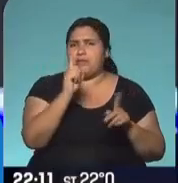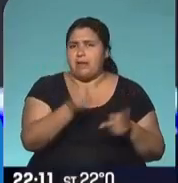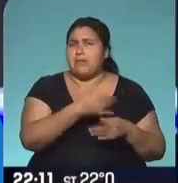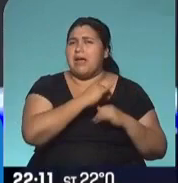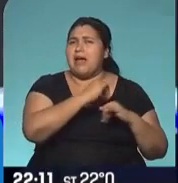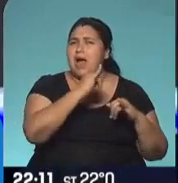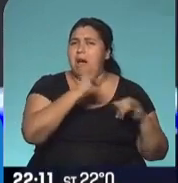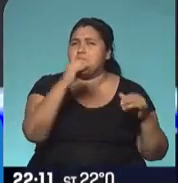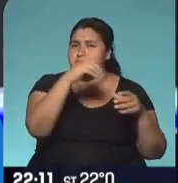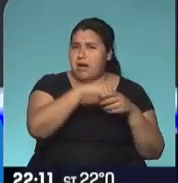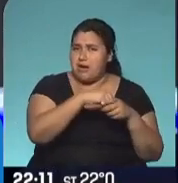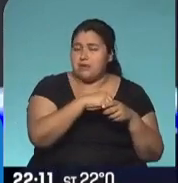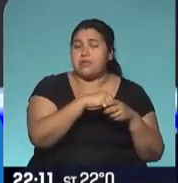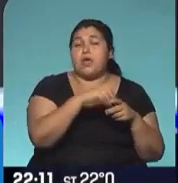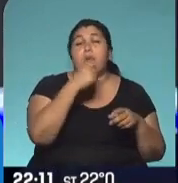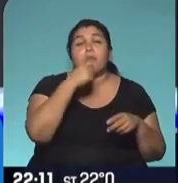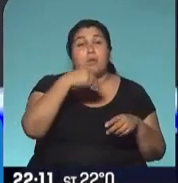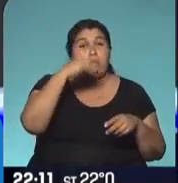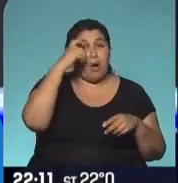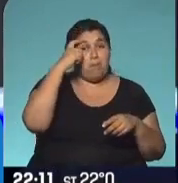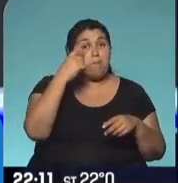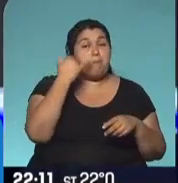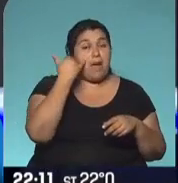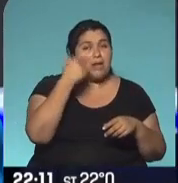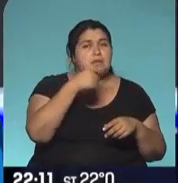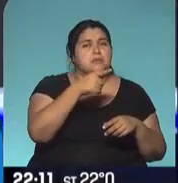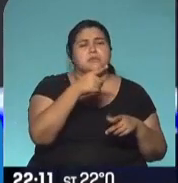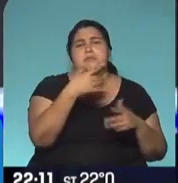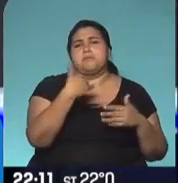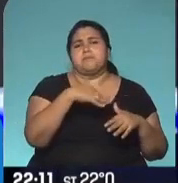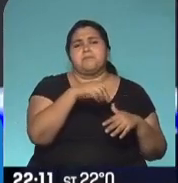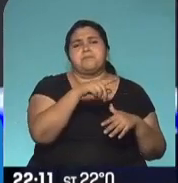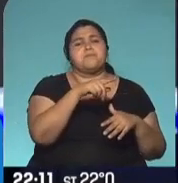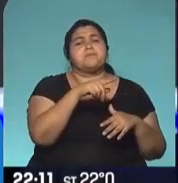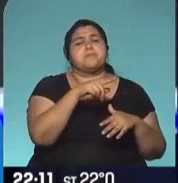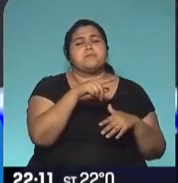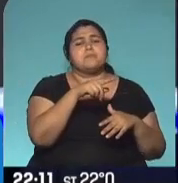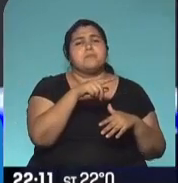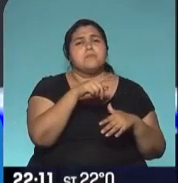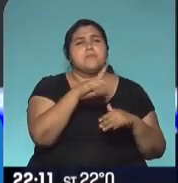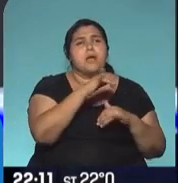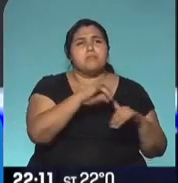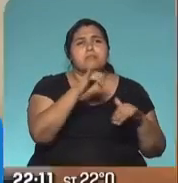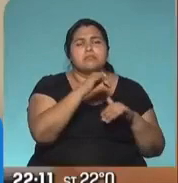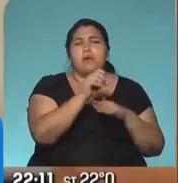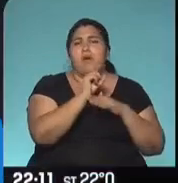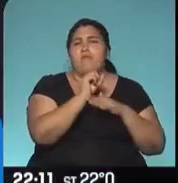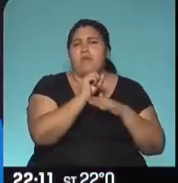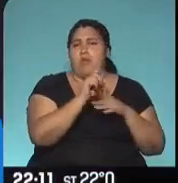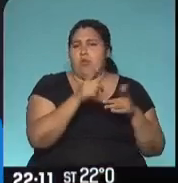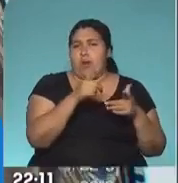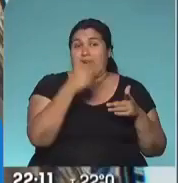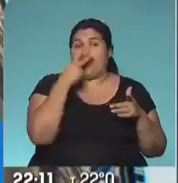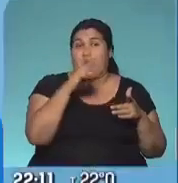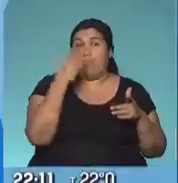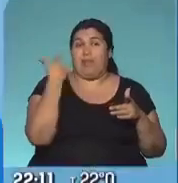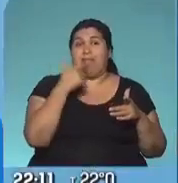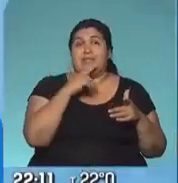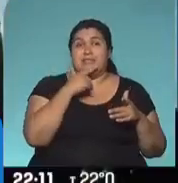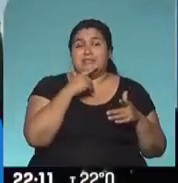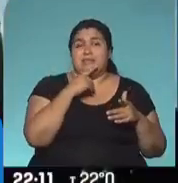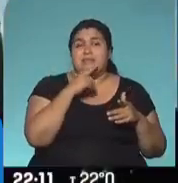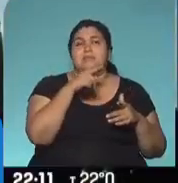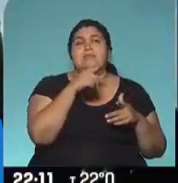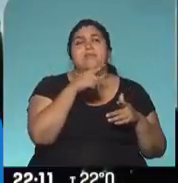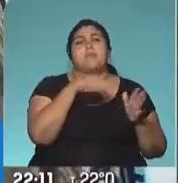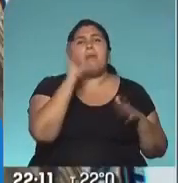campaña, porque para Theresa May un paquete súper impopular, no popular, que sacó en 2017 con